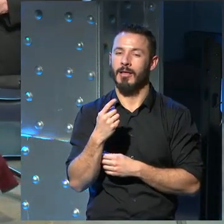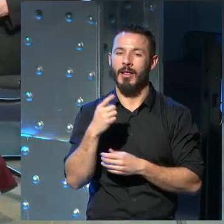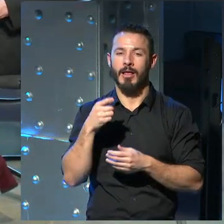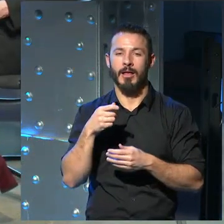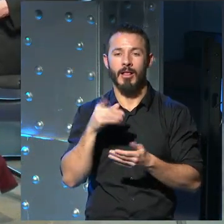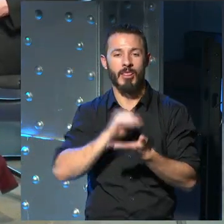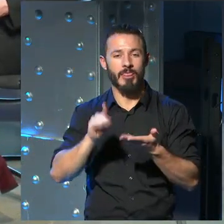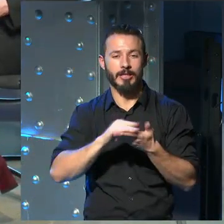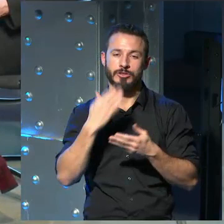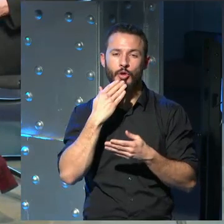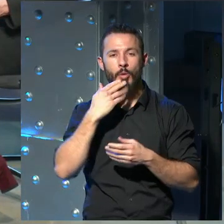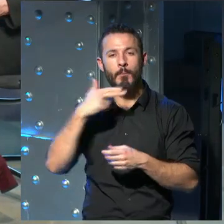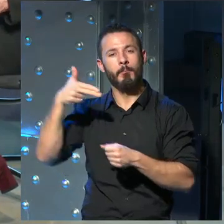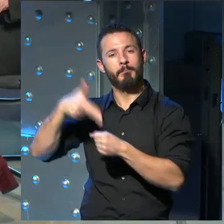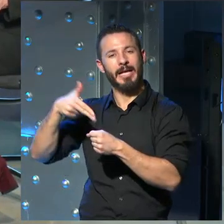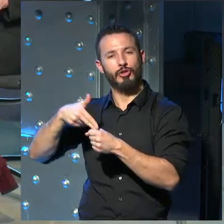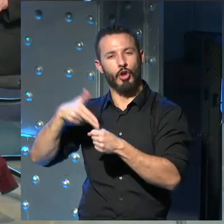van a ser el petróleo del siglo XXI.